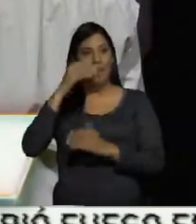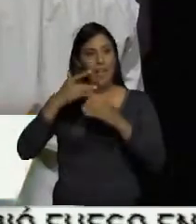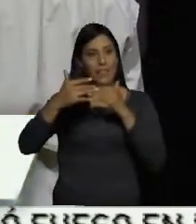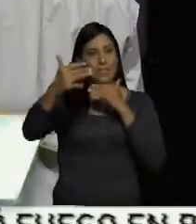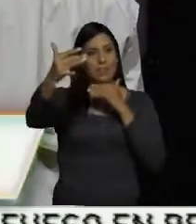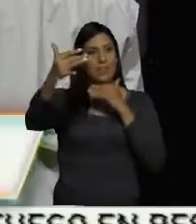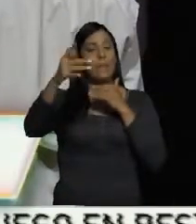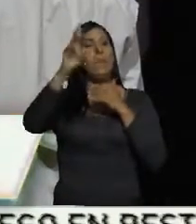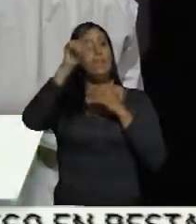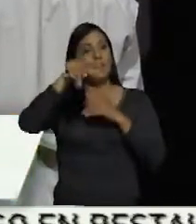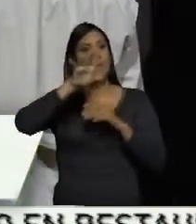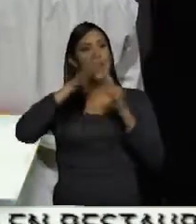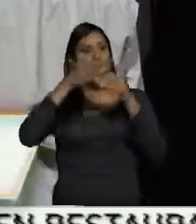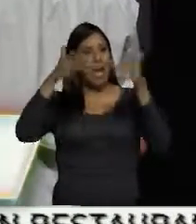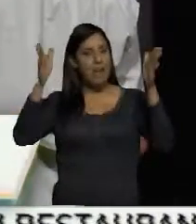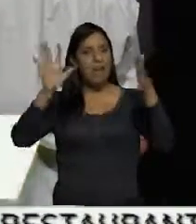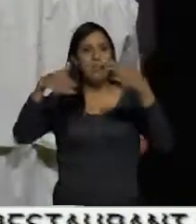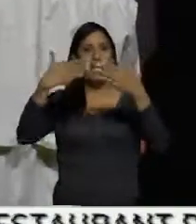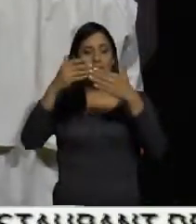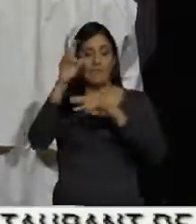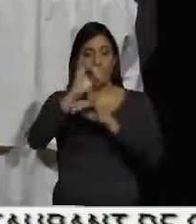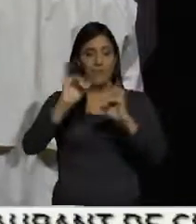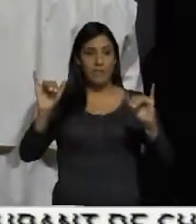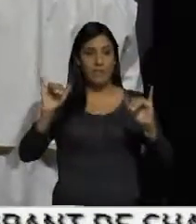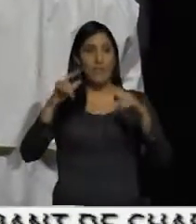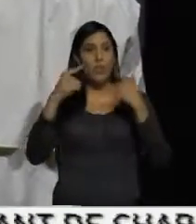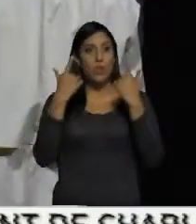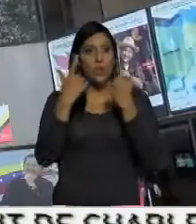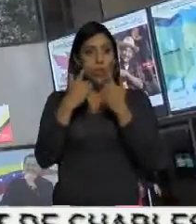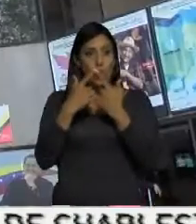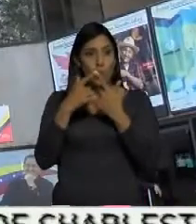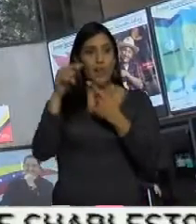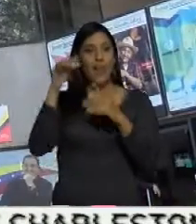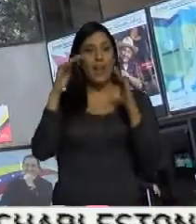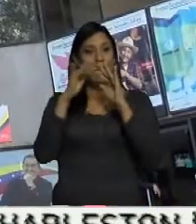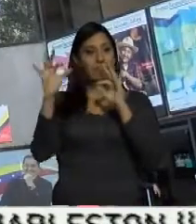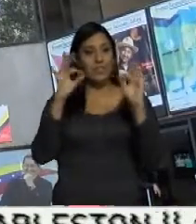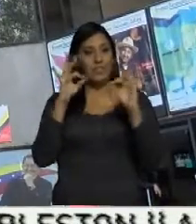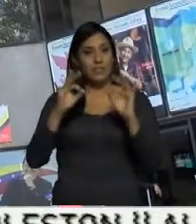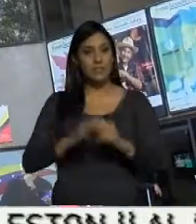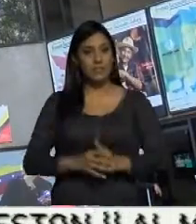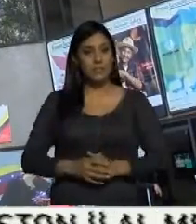adelante y que está abierto hasta este viernes en las instalaciones de la casa del artista